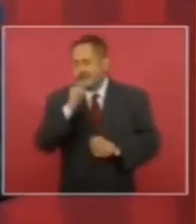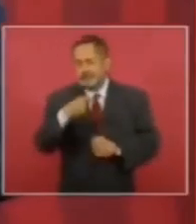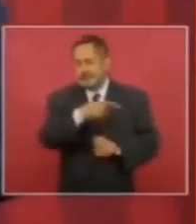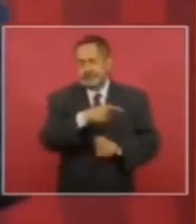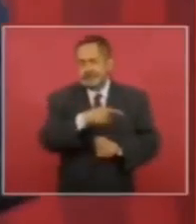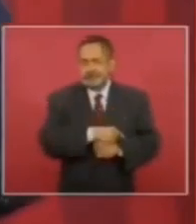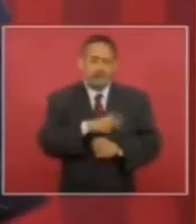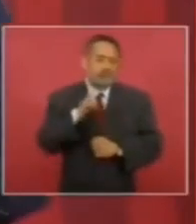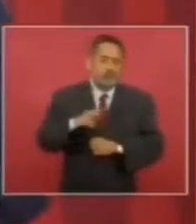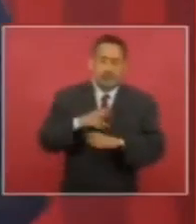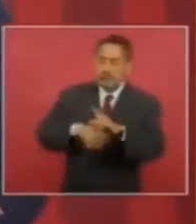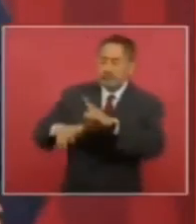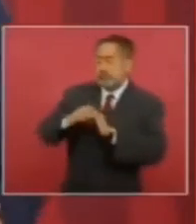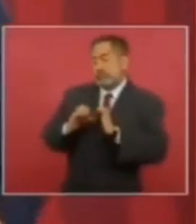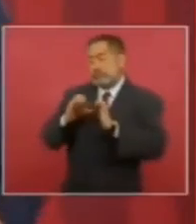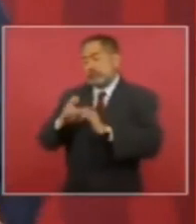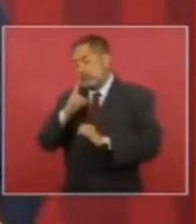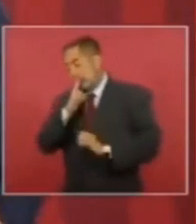del medio ambiente